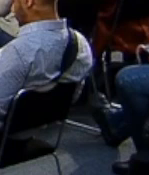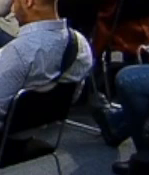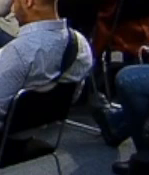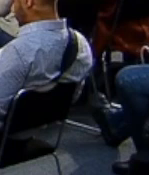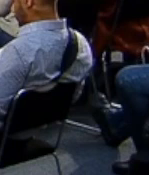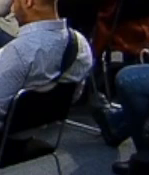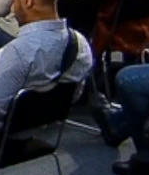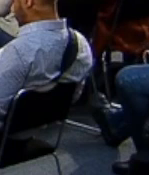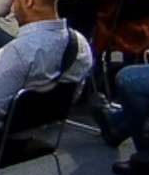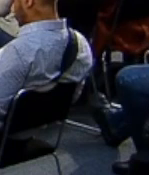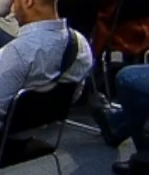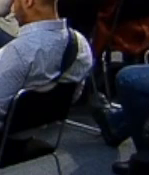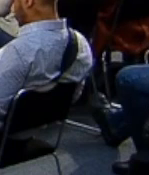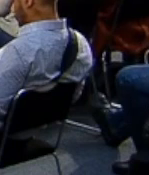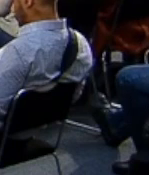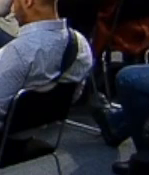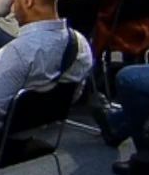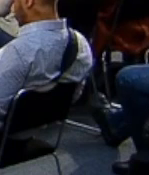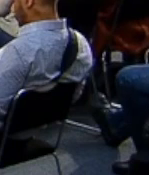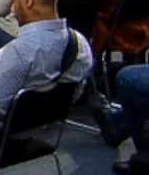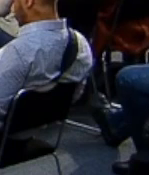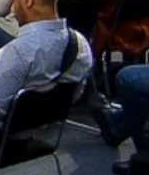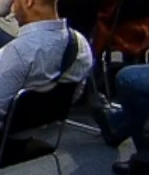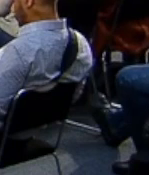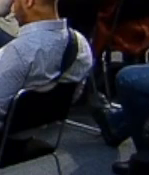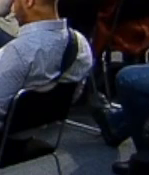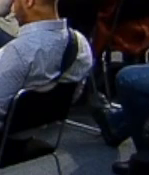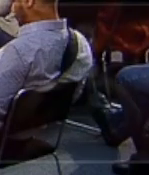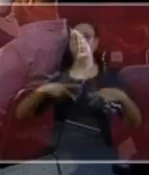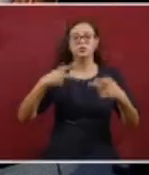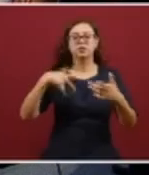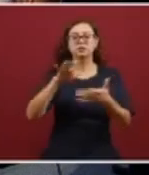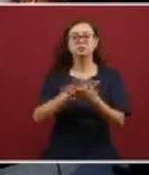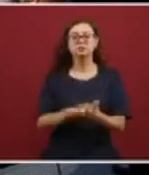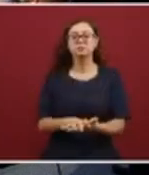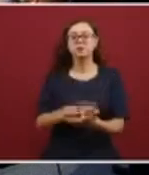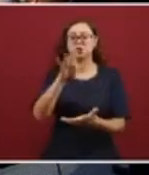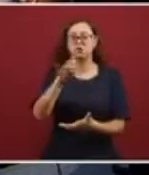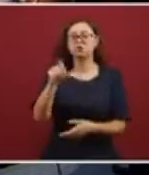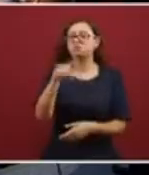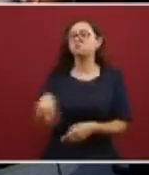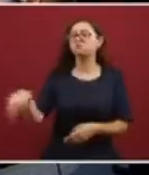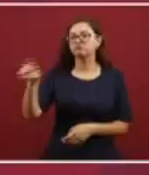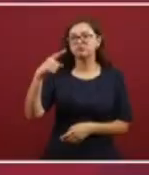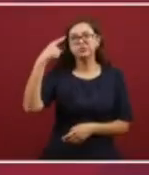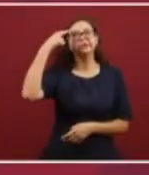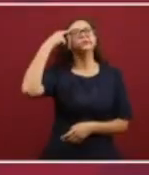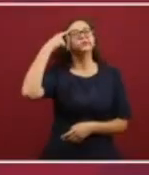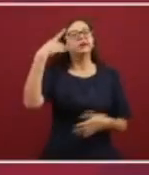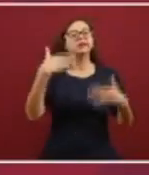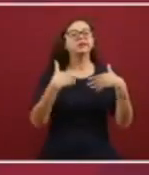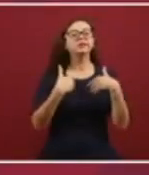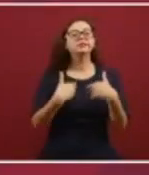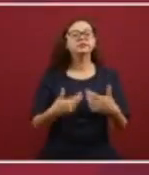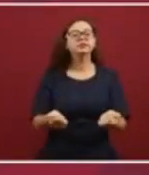mucha conciencia de lo que está sucediendo en el país.